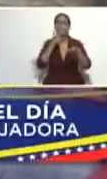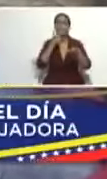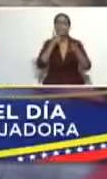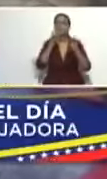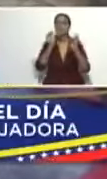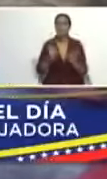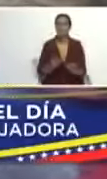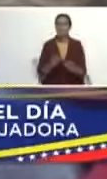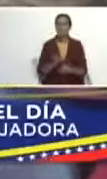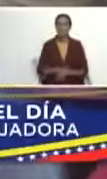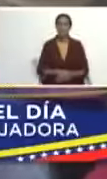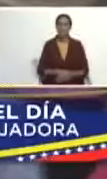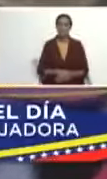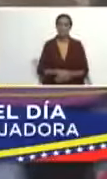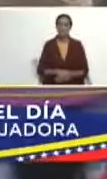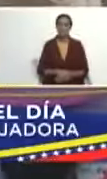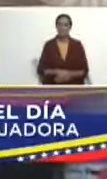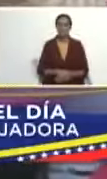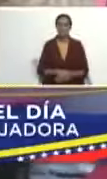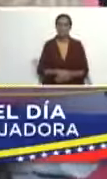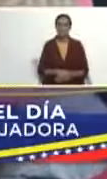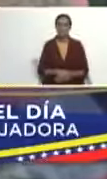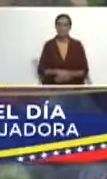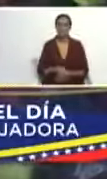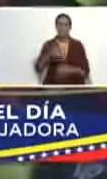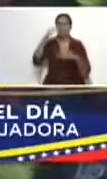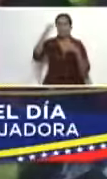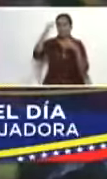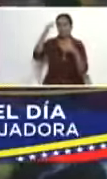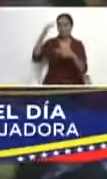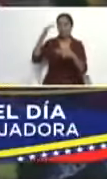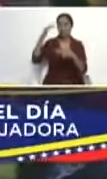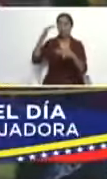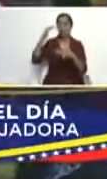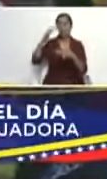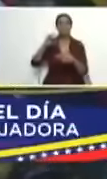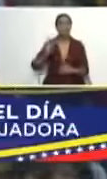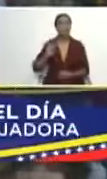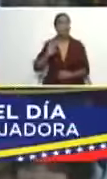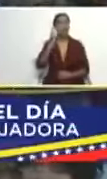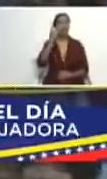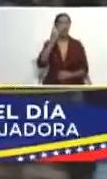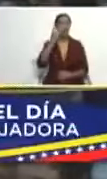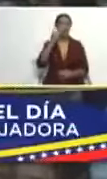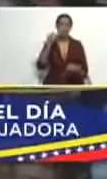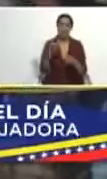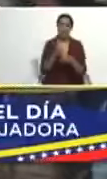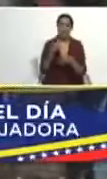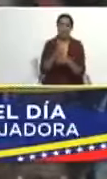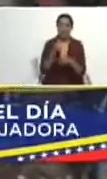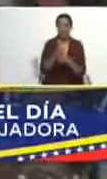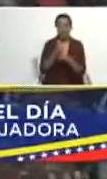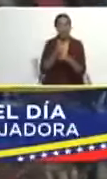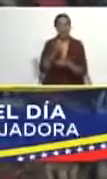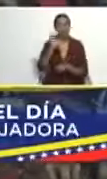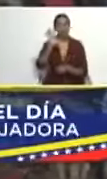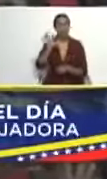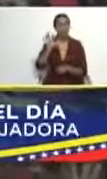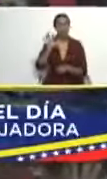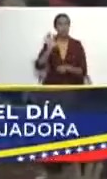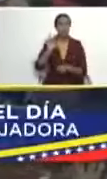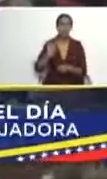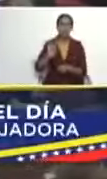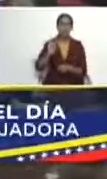pedirle que le manden un saludo al primer trabajador de la patria, al